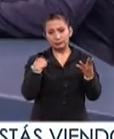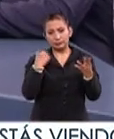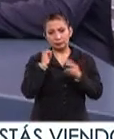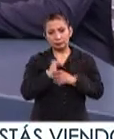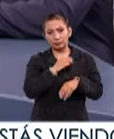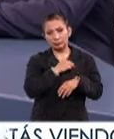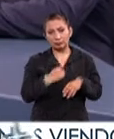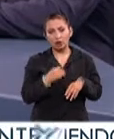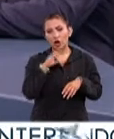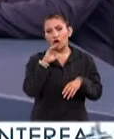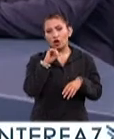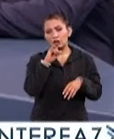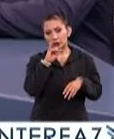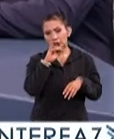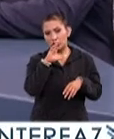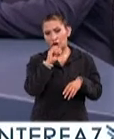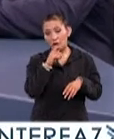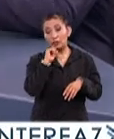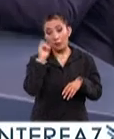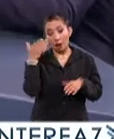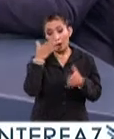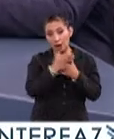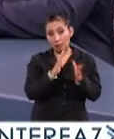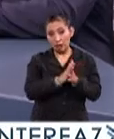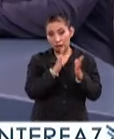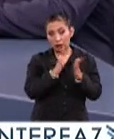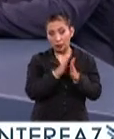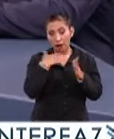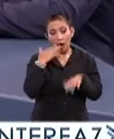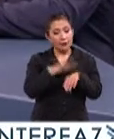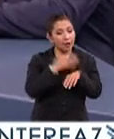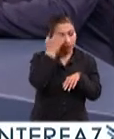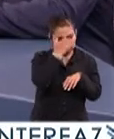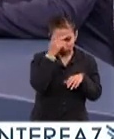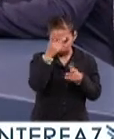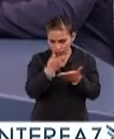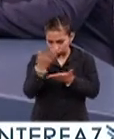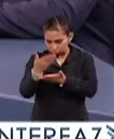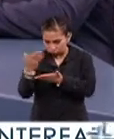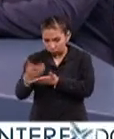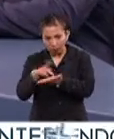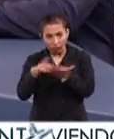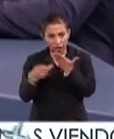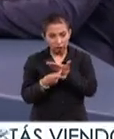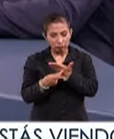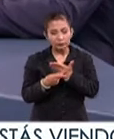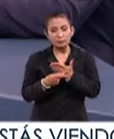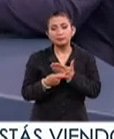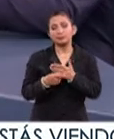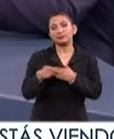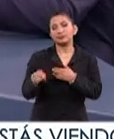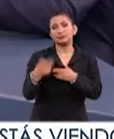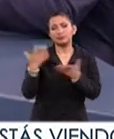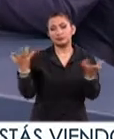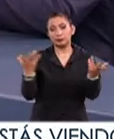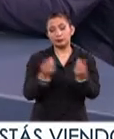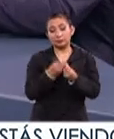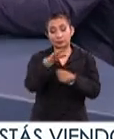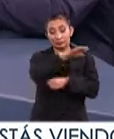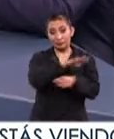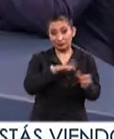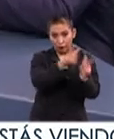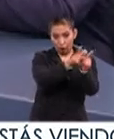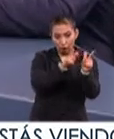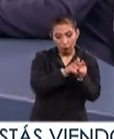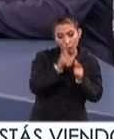ministro Cosío, a título personal, también participó en la calificación de estos proyectos. Y entre